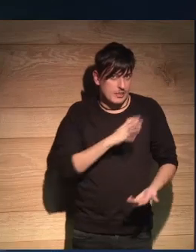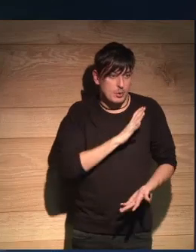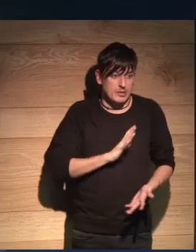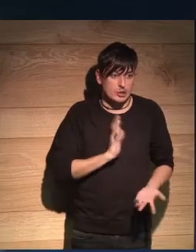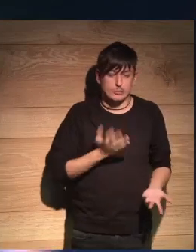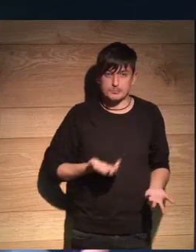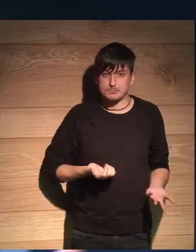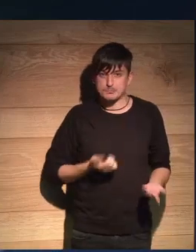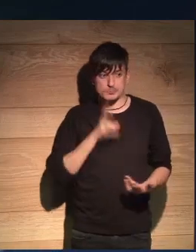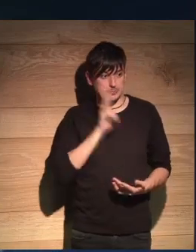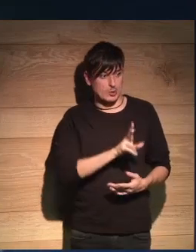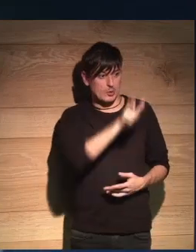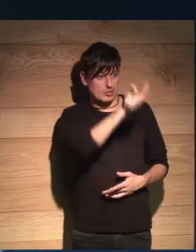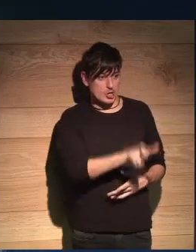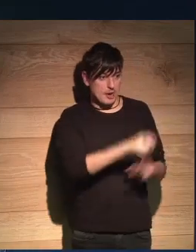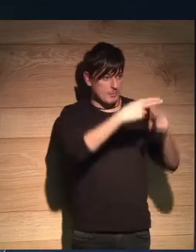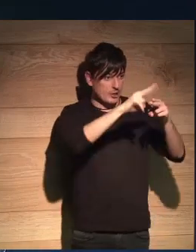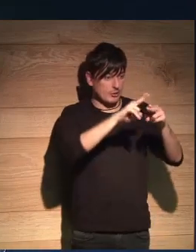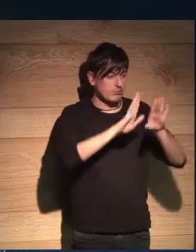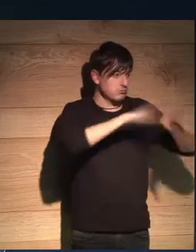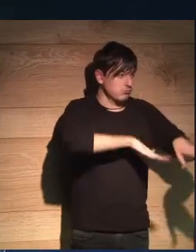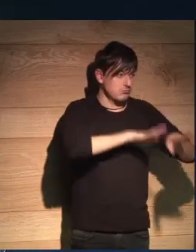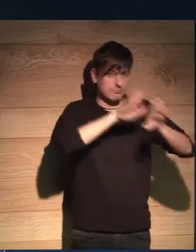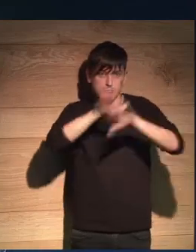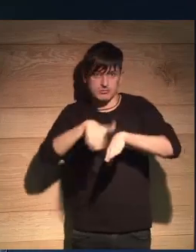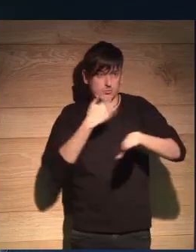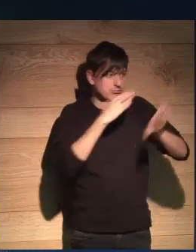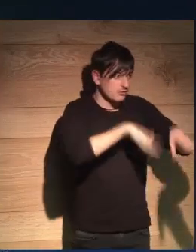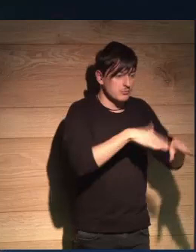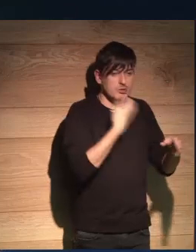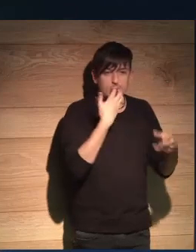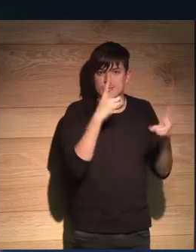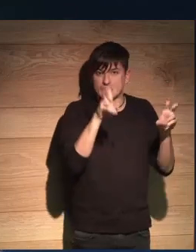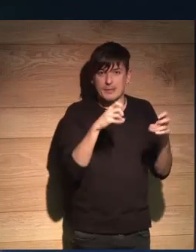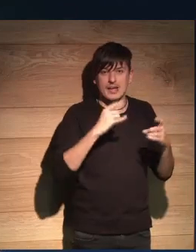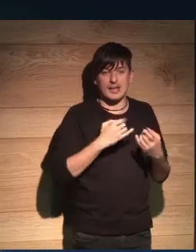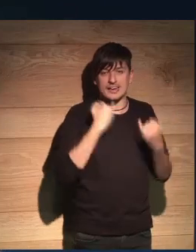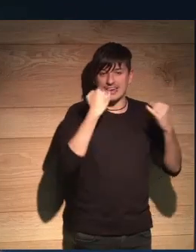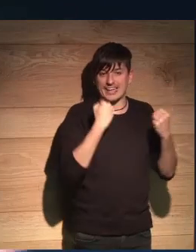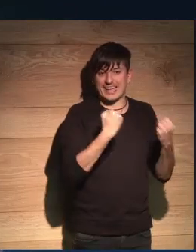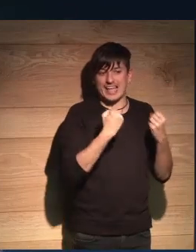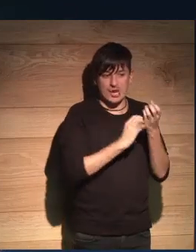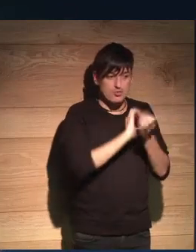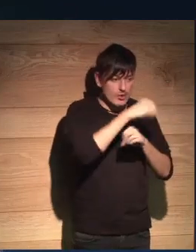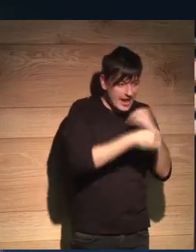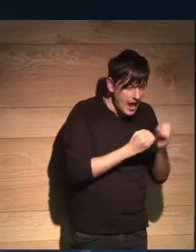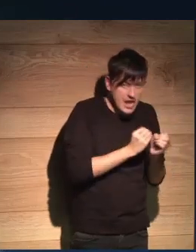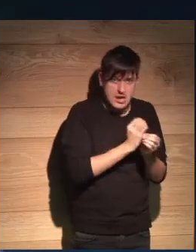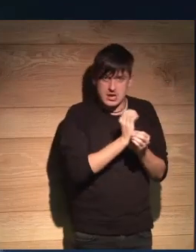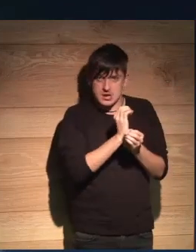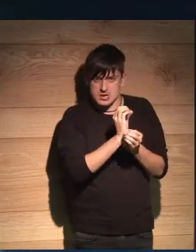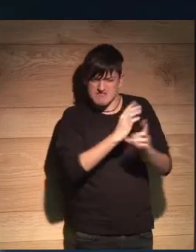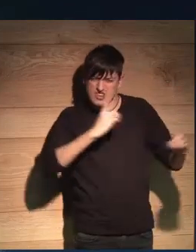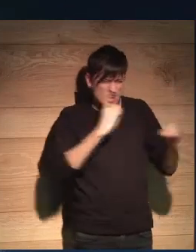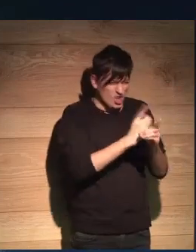momento a un político posicionarse en el tema de la energía nuclear o en el tema de los transgénicos totalmente